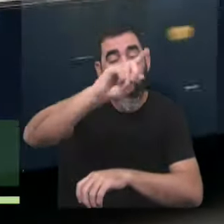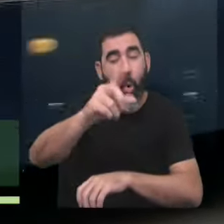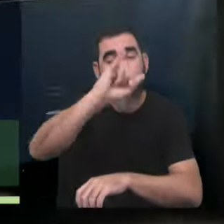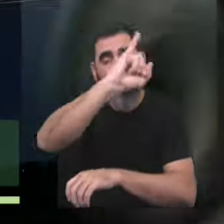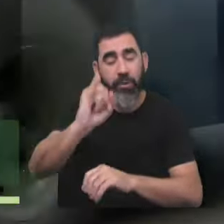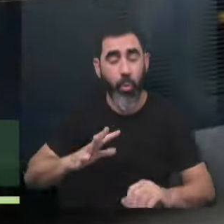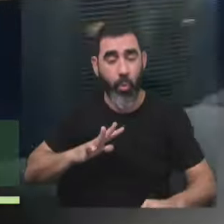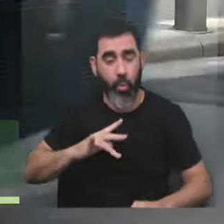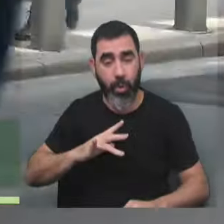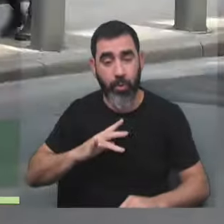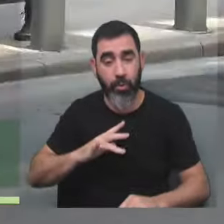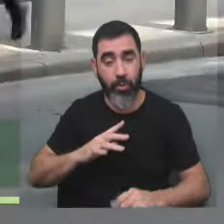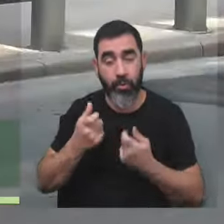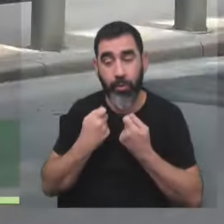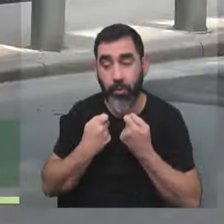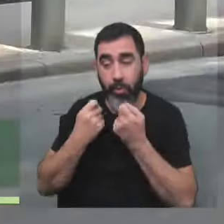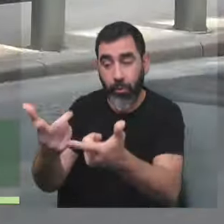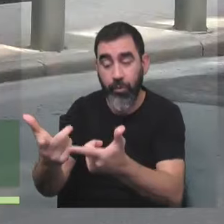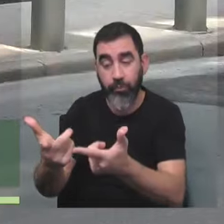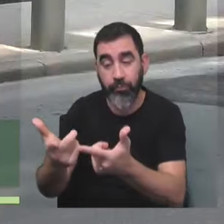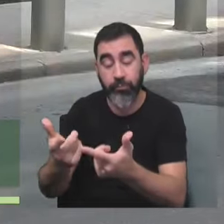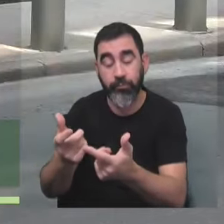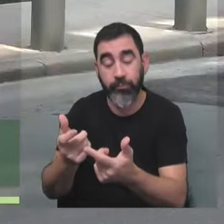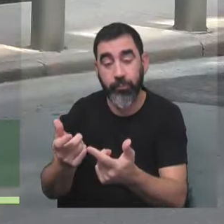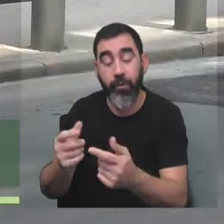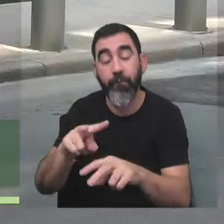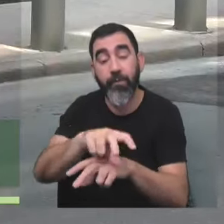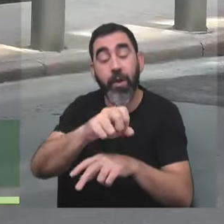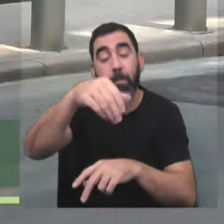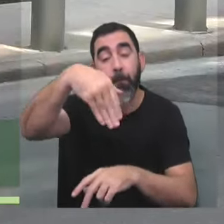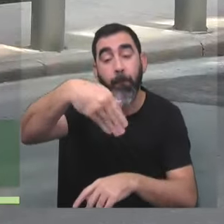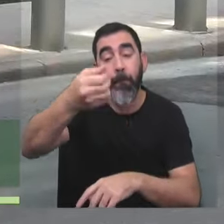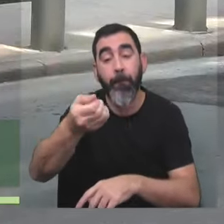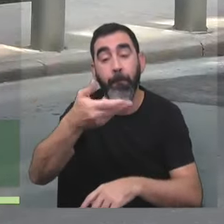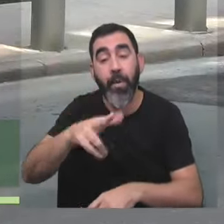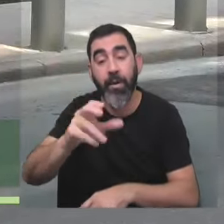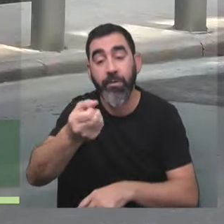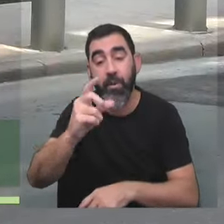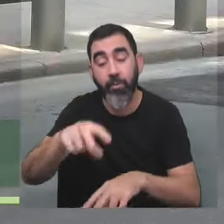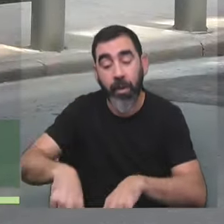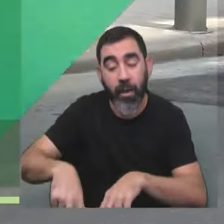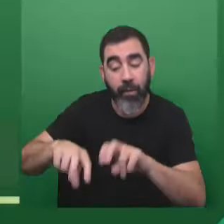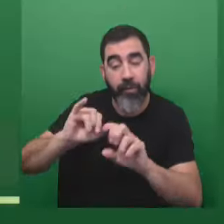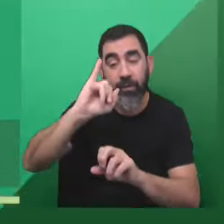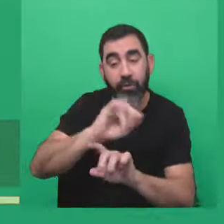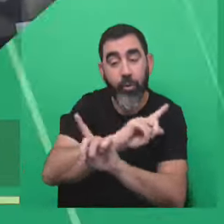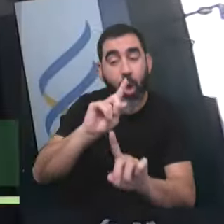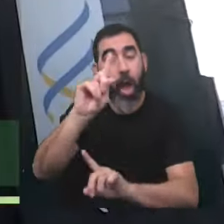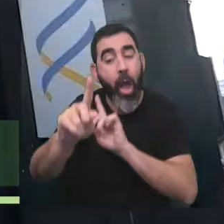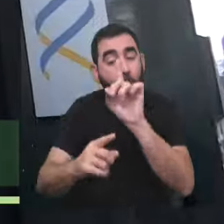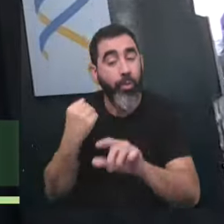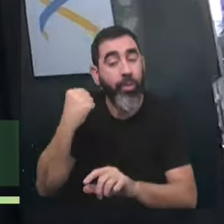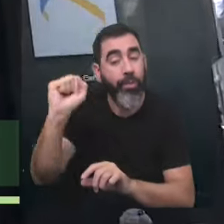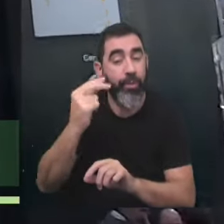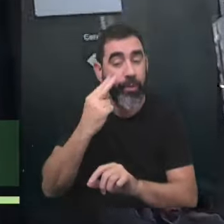ya retirado entregó la interpelación al fiscal Machado para que analizara si había algún indicio